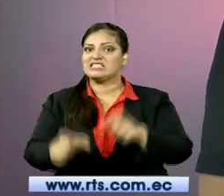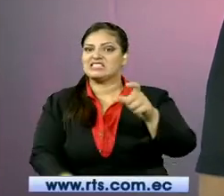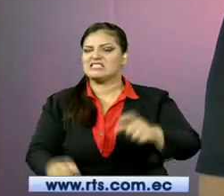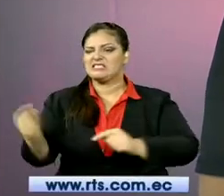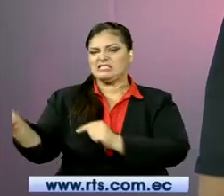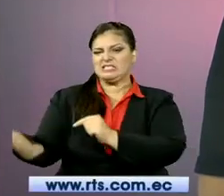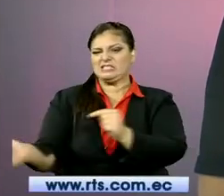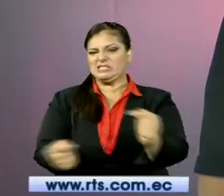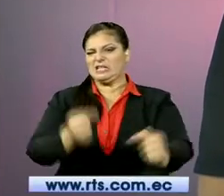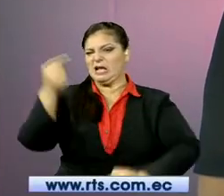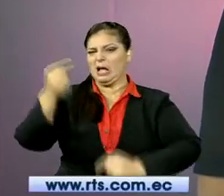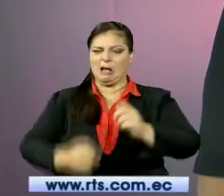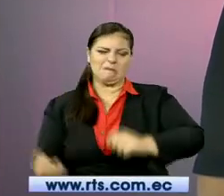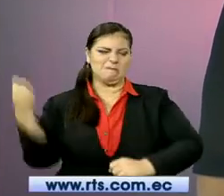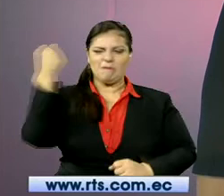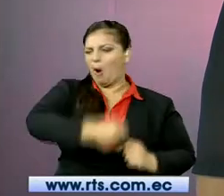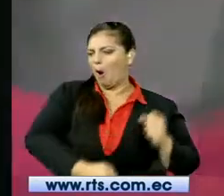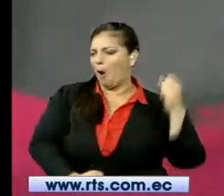Guayaquil.